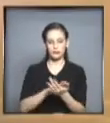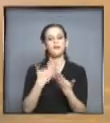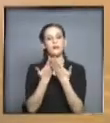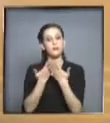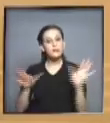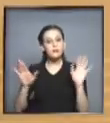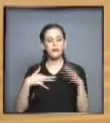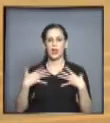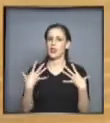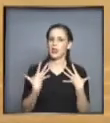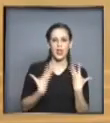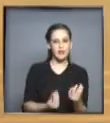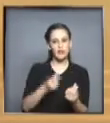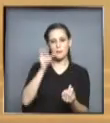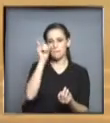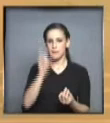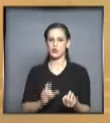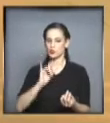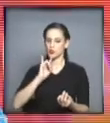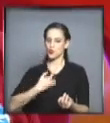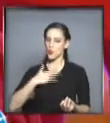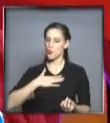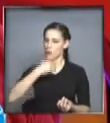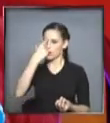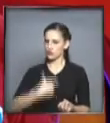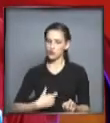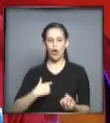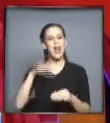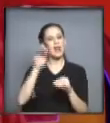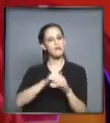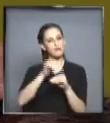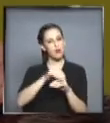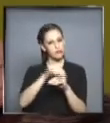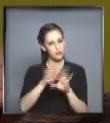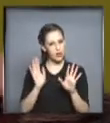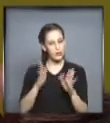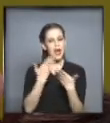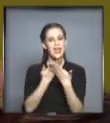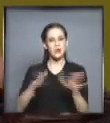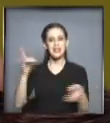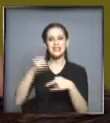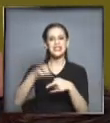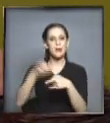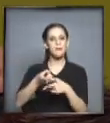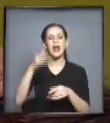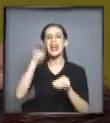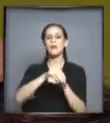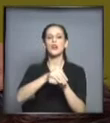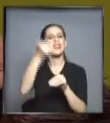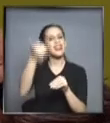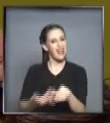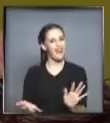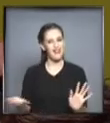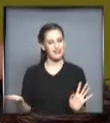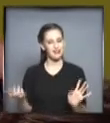defender a un individuo único, un individuo creativo, un individuo responsable. Uno, la libertad siempre implica responsabilidad. En el sentido,